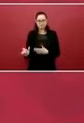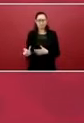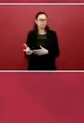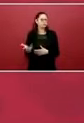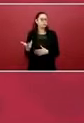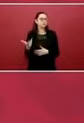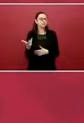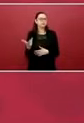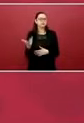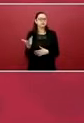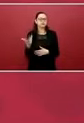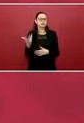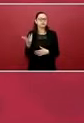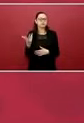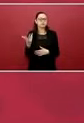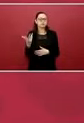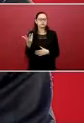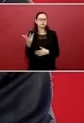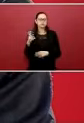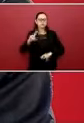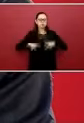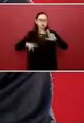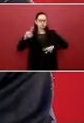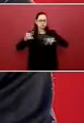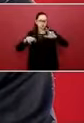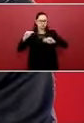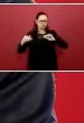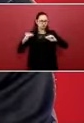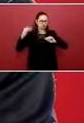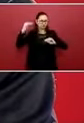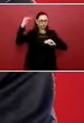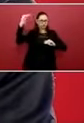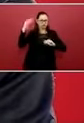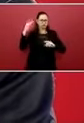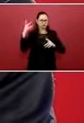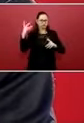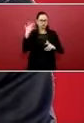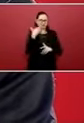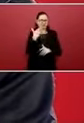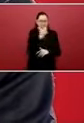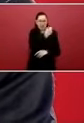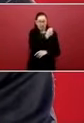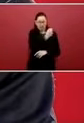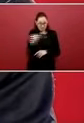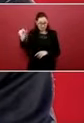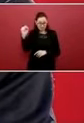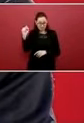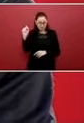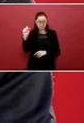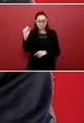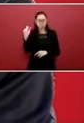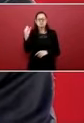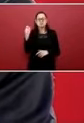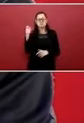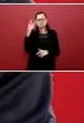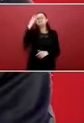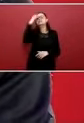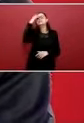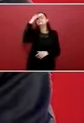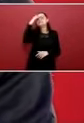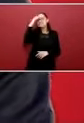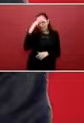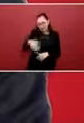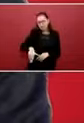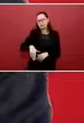de los grados superiores y sabe muy bien lo que se